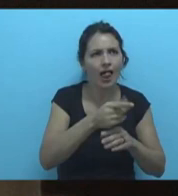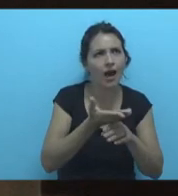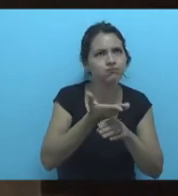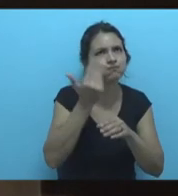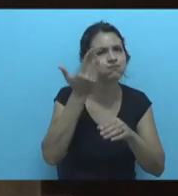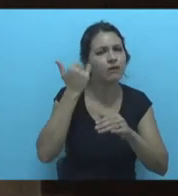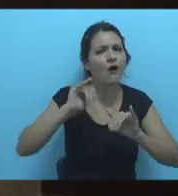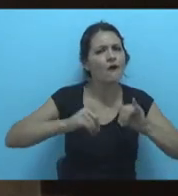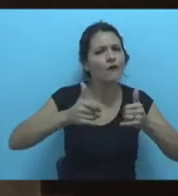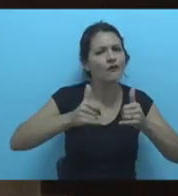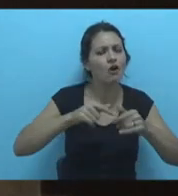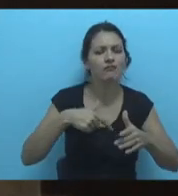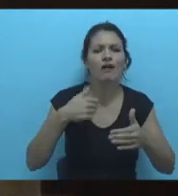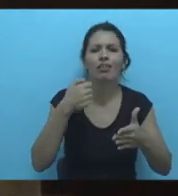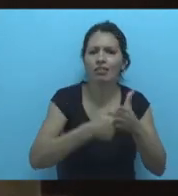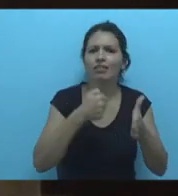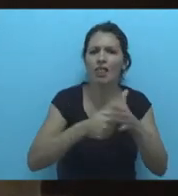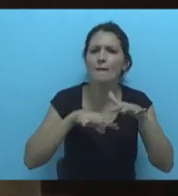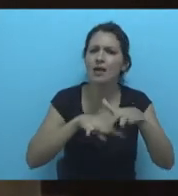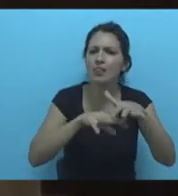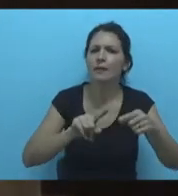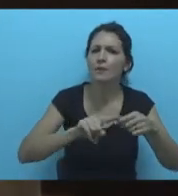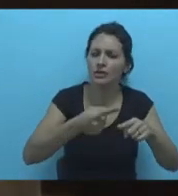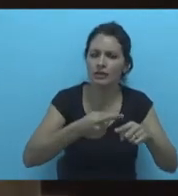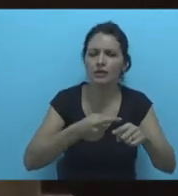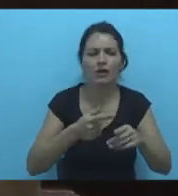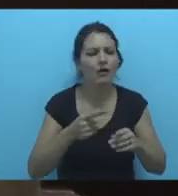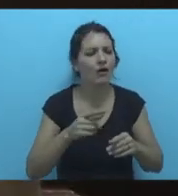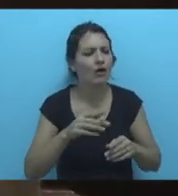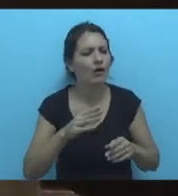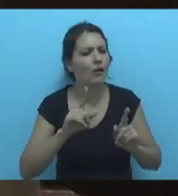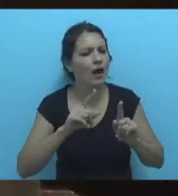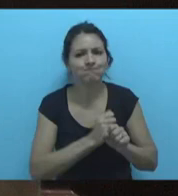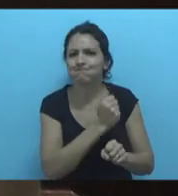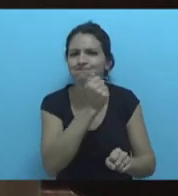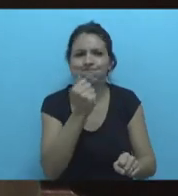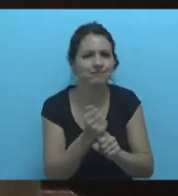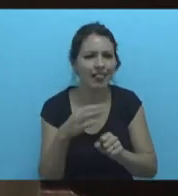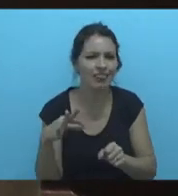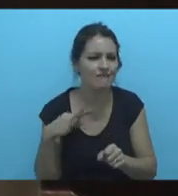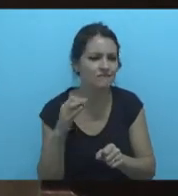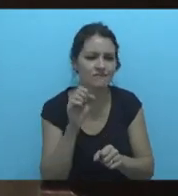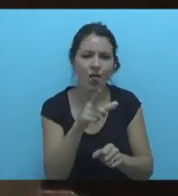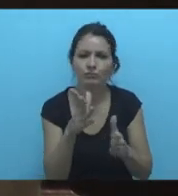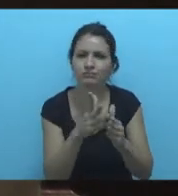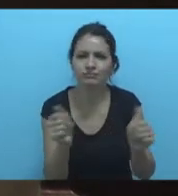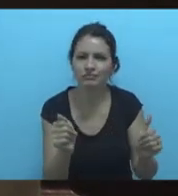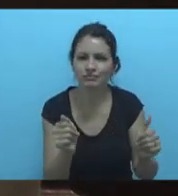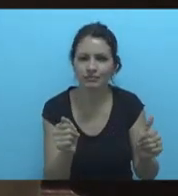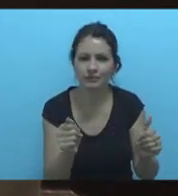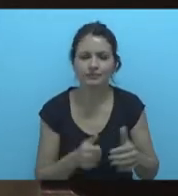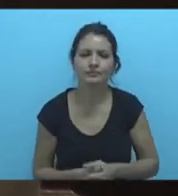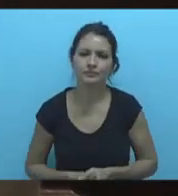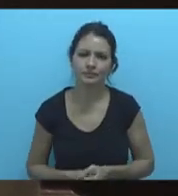militante y dirigente político, sino que siempre hasta el final de sus días brindó su aporte a la construcción de la democracia y del Estado de